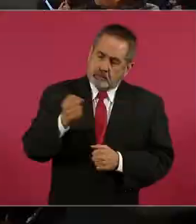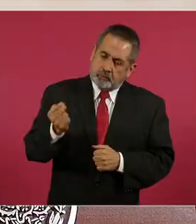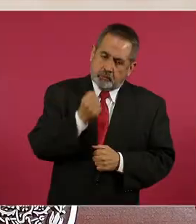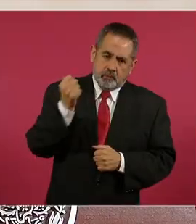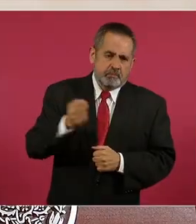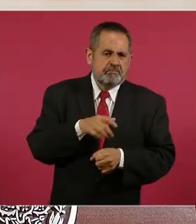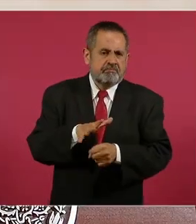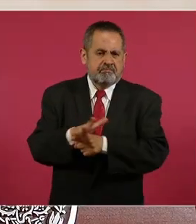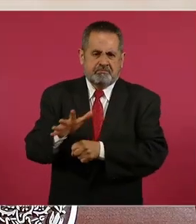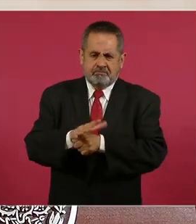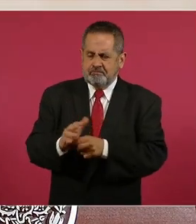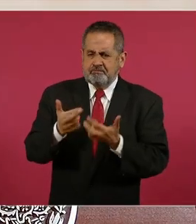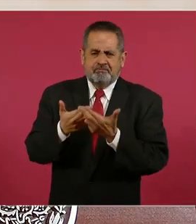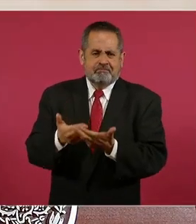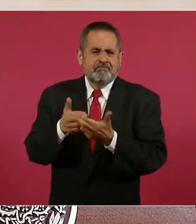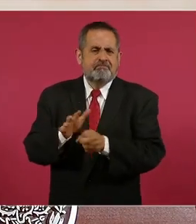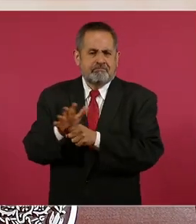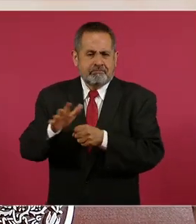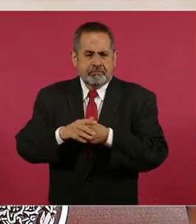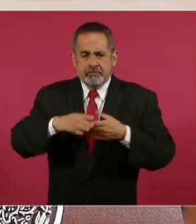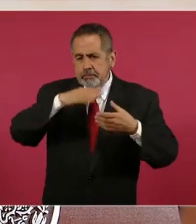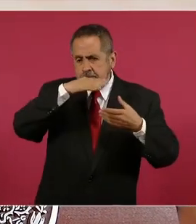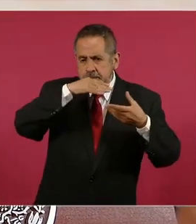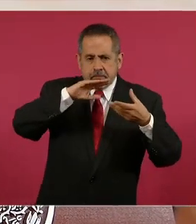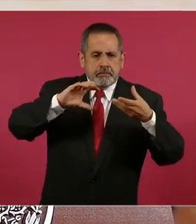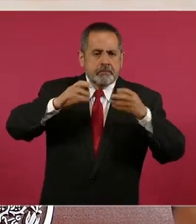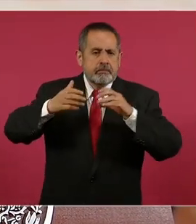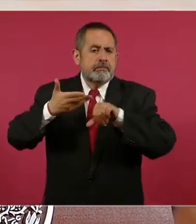afortunadamente autosuficientes en maíz blanco